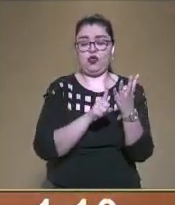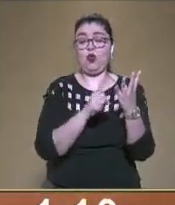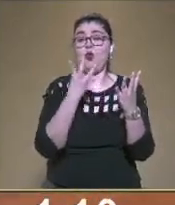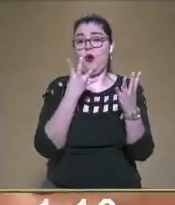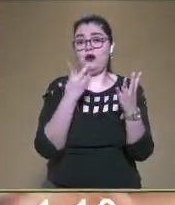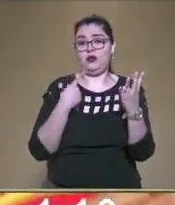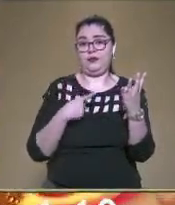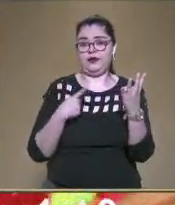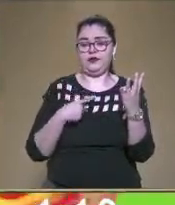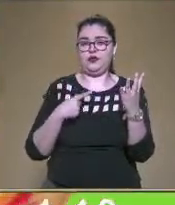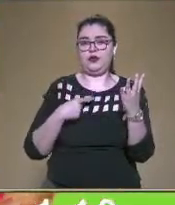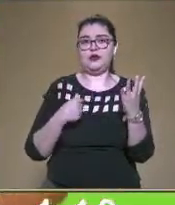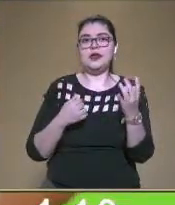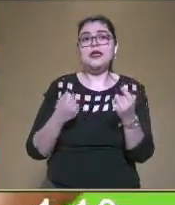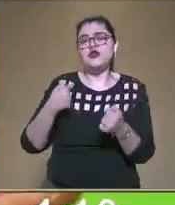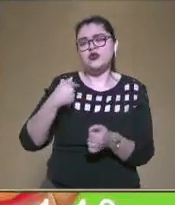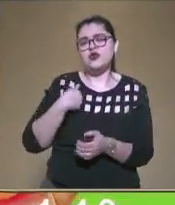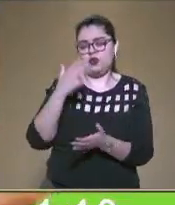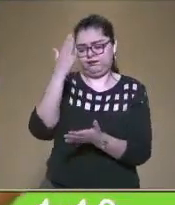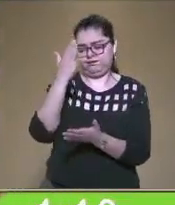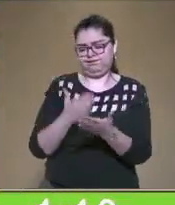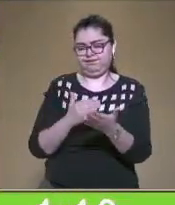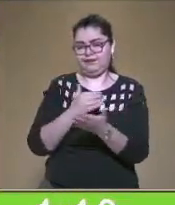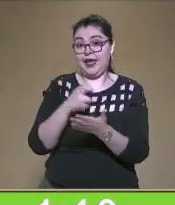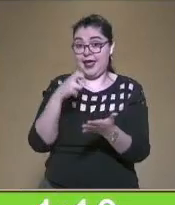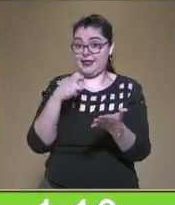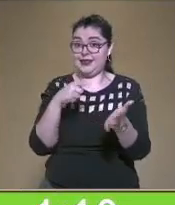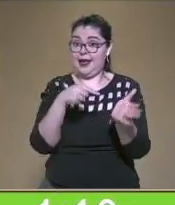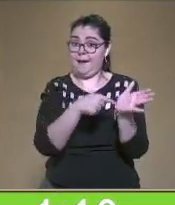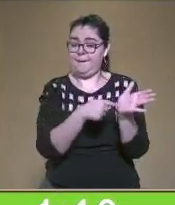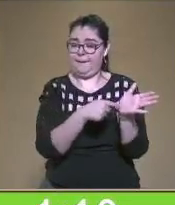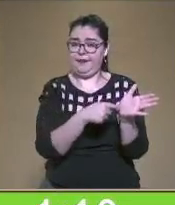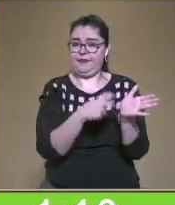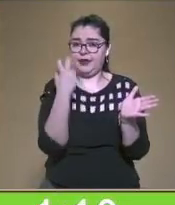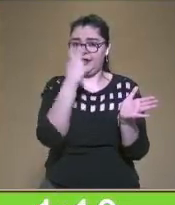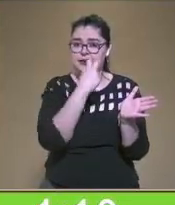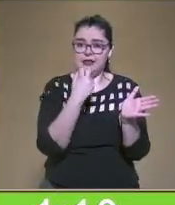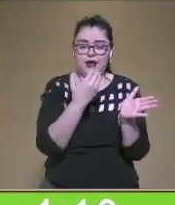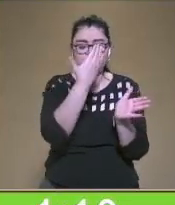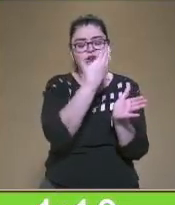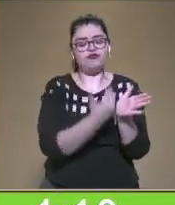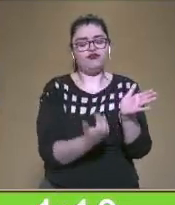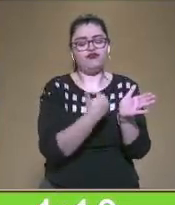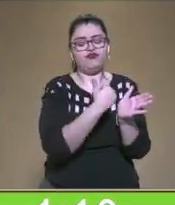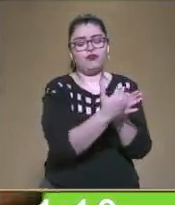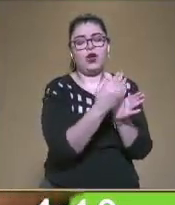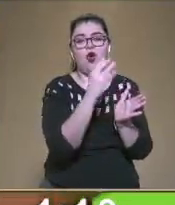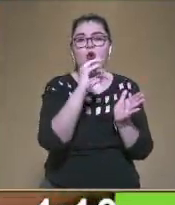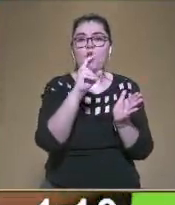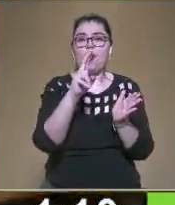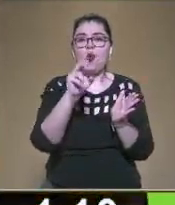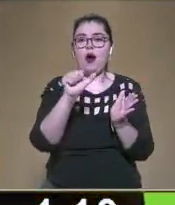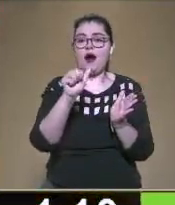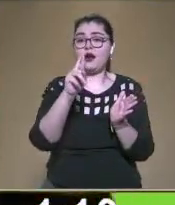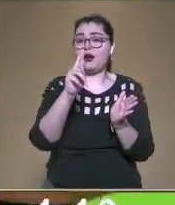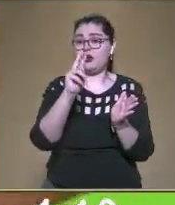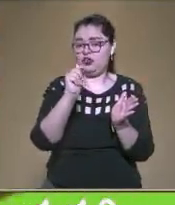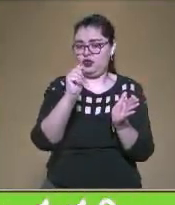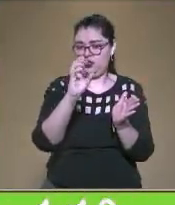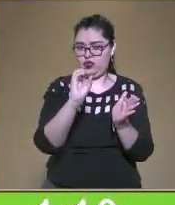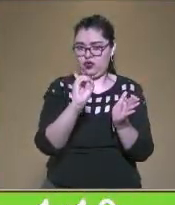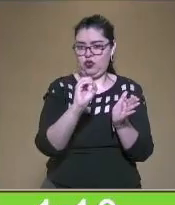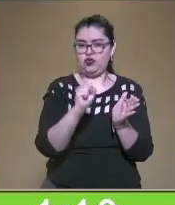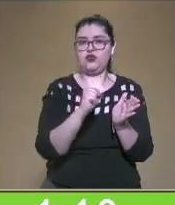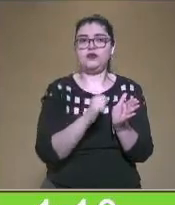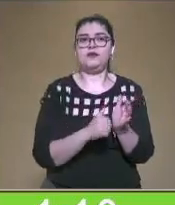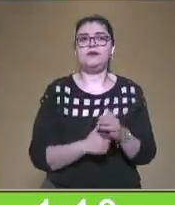en el gráfico, partí esta pizza en 4, o en cuartos, mejor dicho, cuando hablamos de fracción, y vamos a desprender